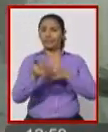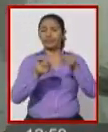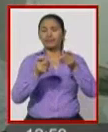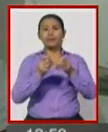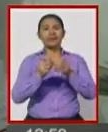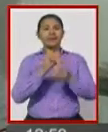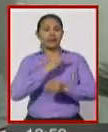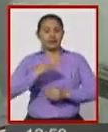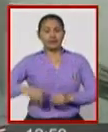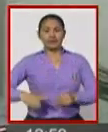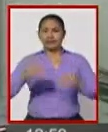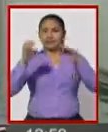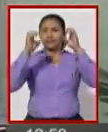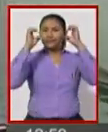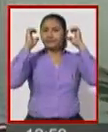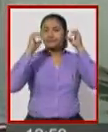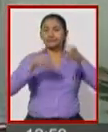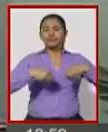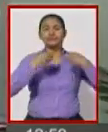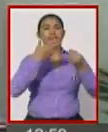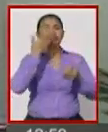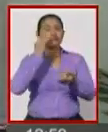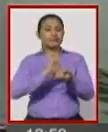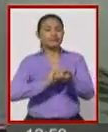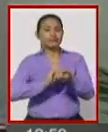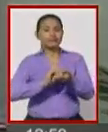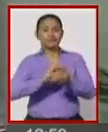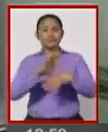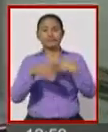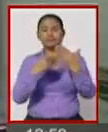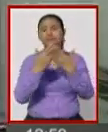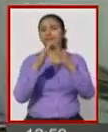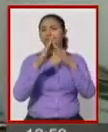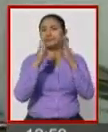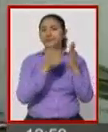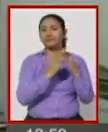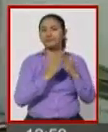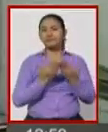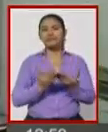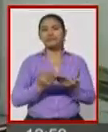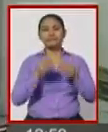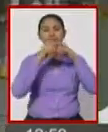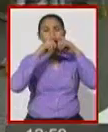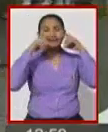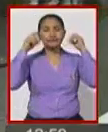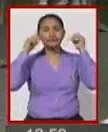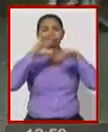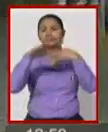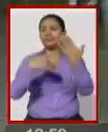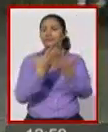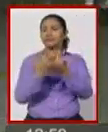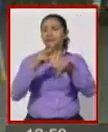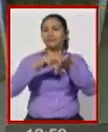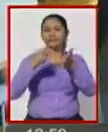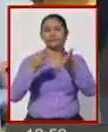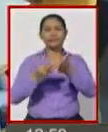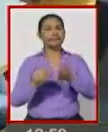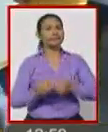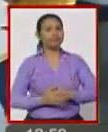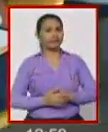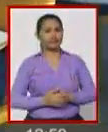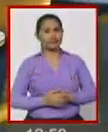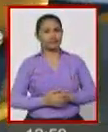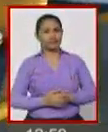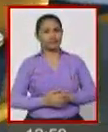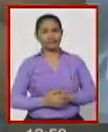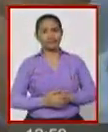Municipal de Educación, está repartiendo alcohol en gel en todos los colegios, barbijo, todo lo que es concerniente, hasta